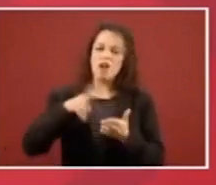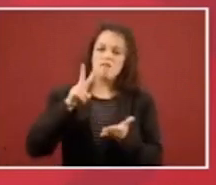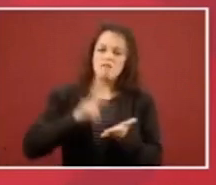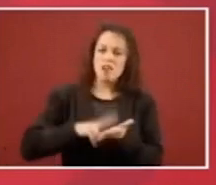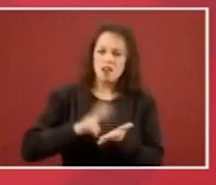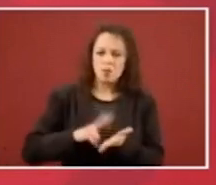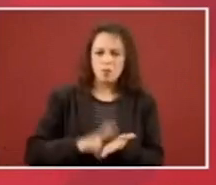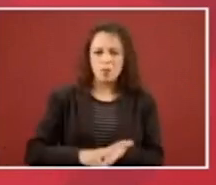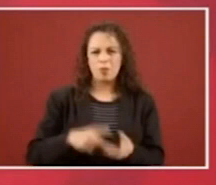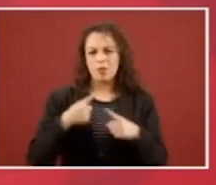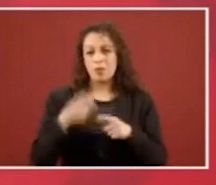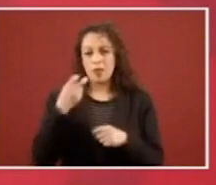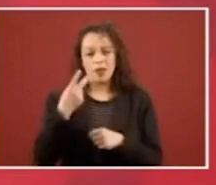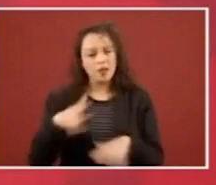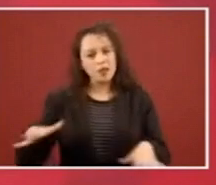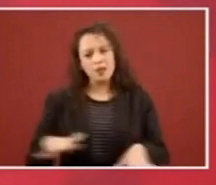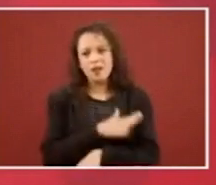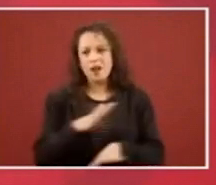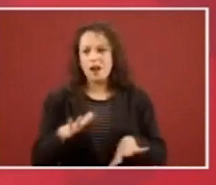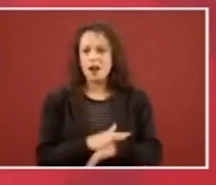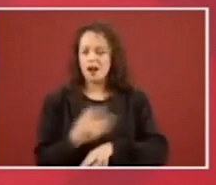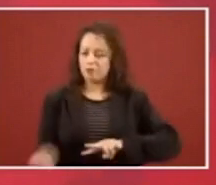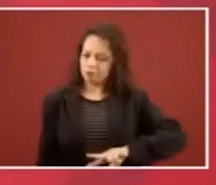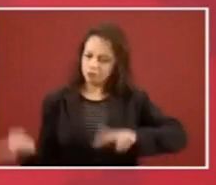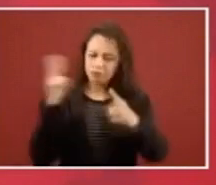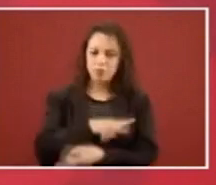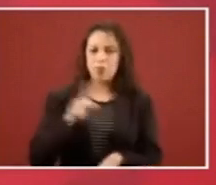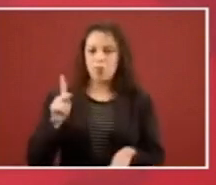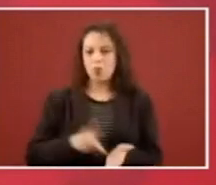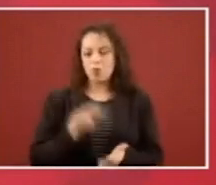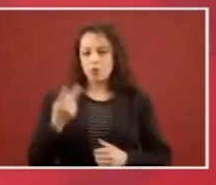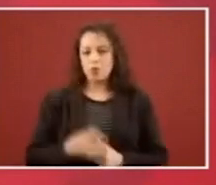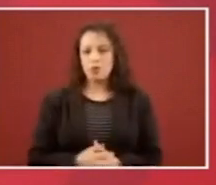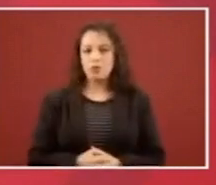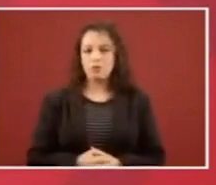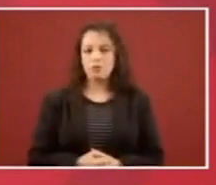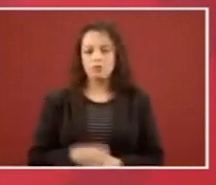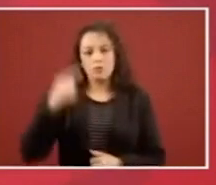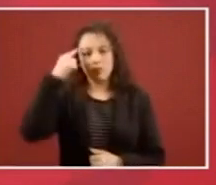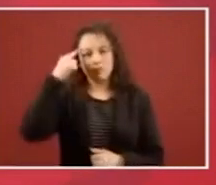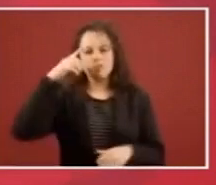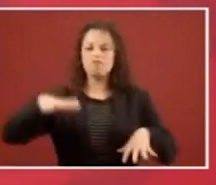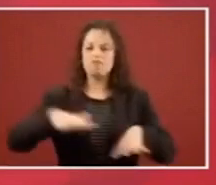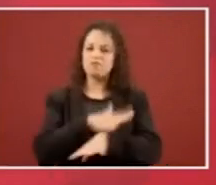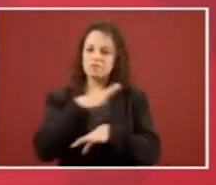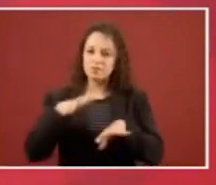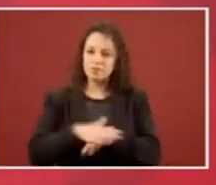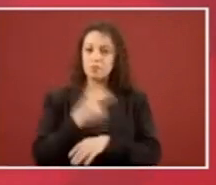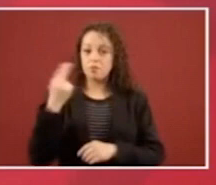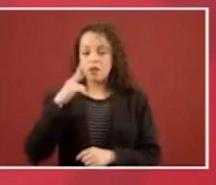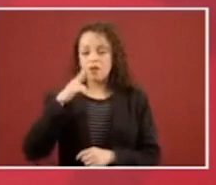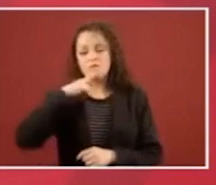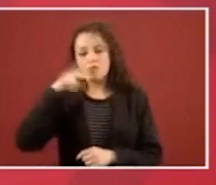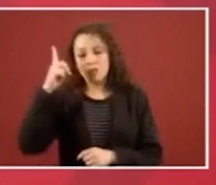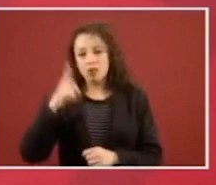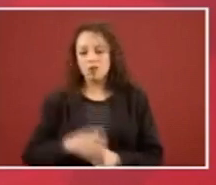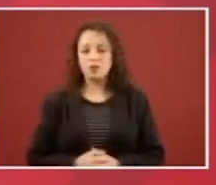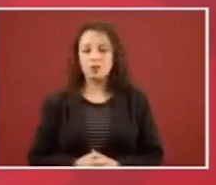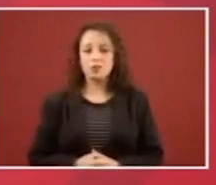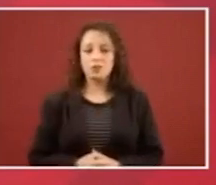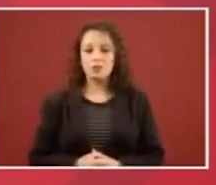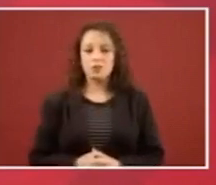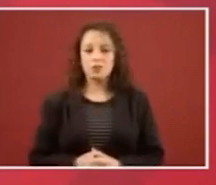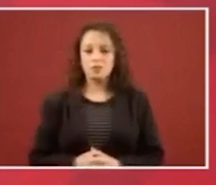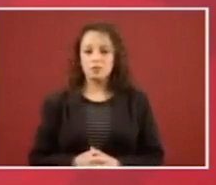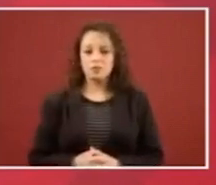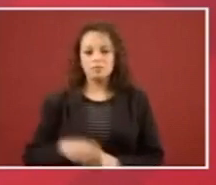que revertir eso, crear una nueva corriente de pensamiento, una forma